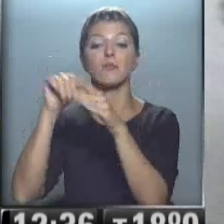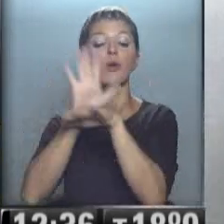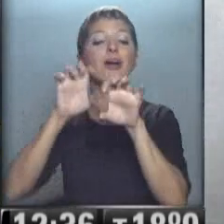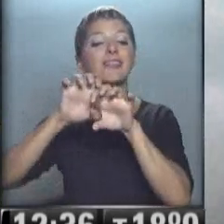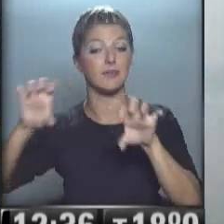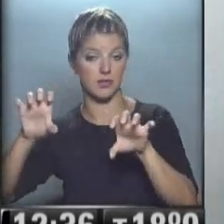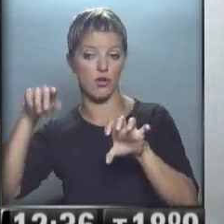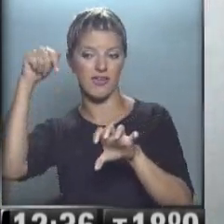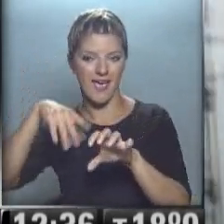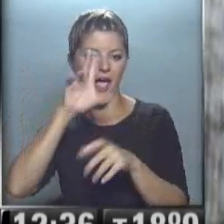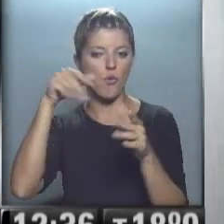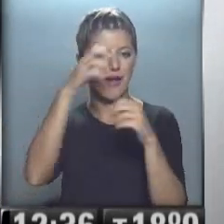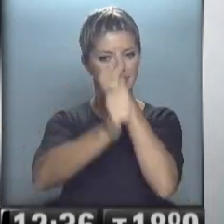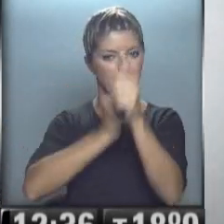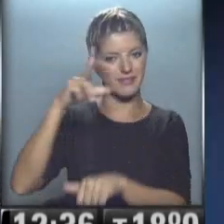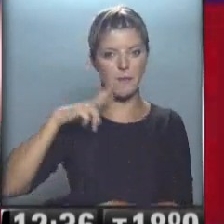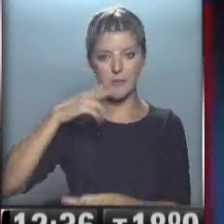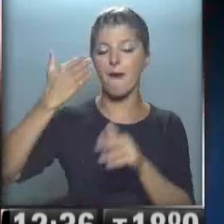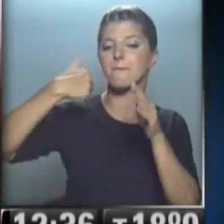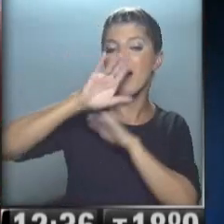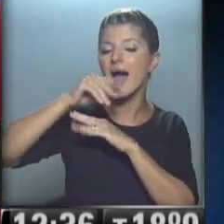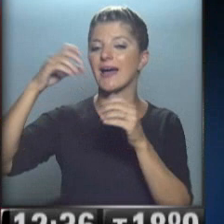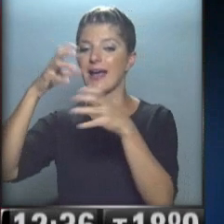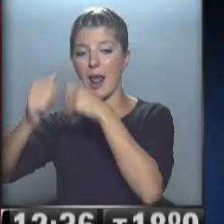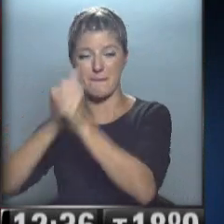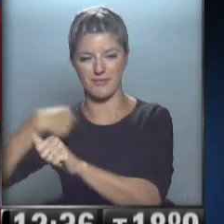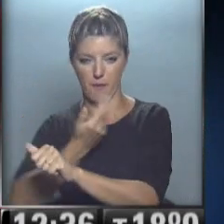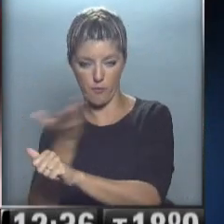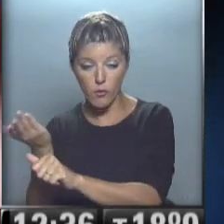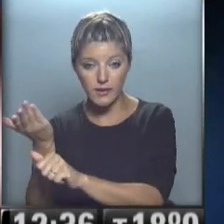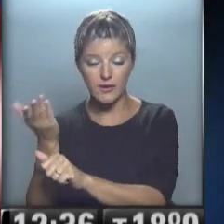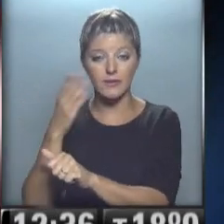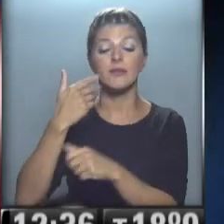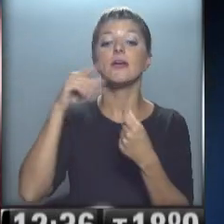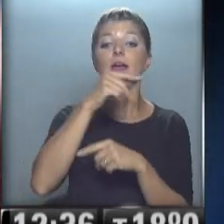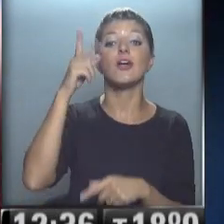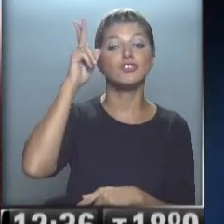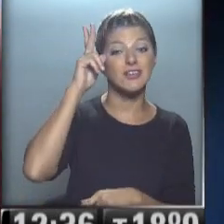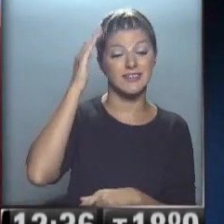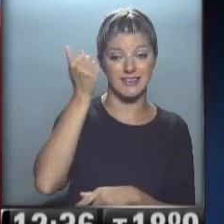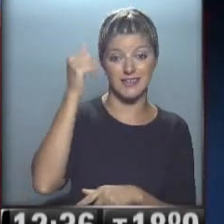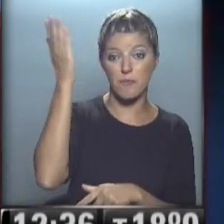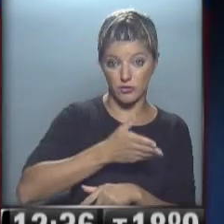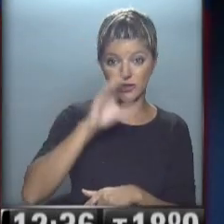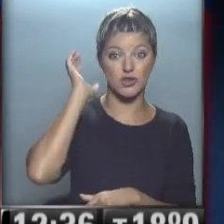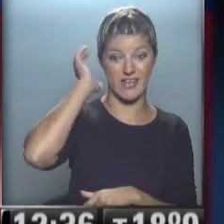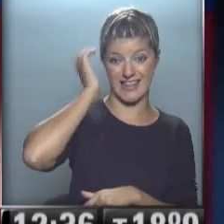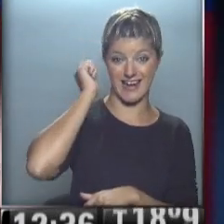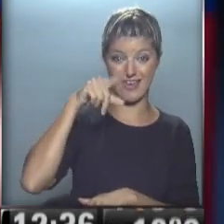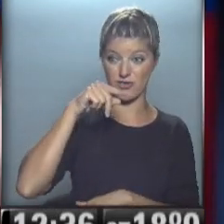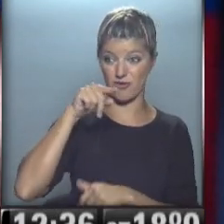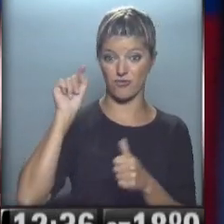los medios privados son mayoría en efecto más del 86 por del espectro radioeléctrico